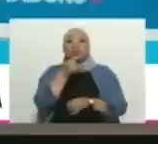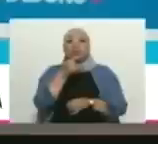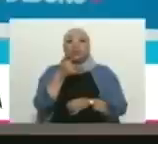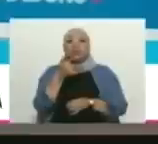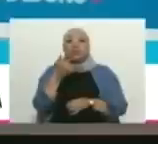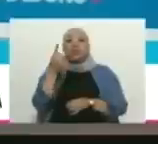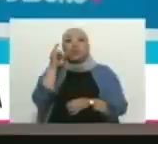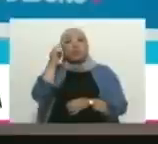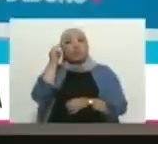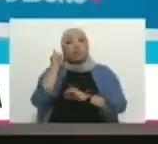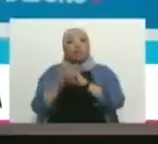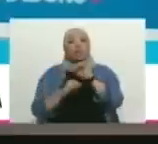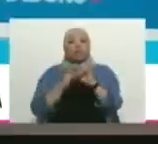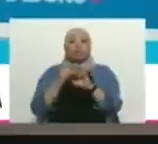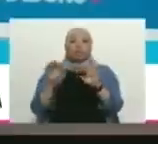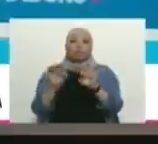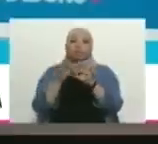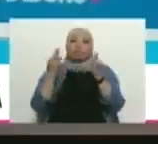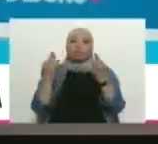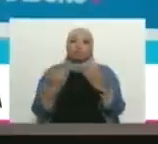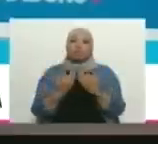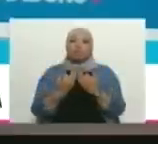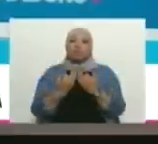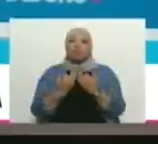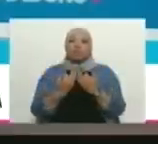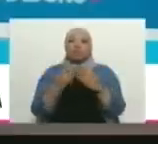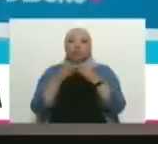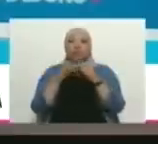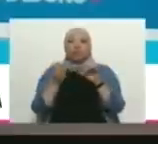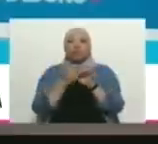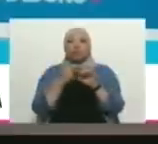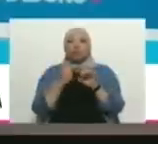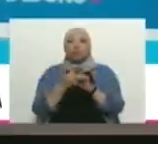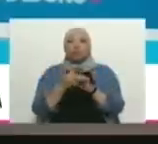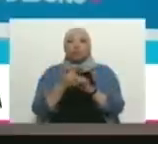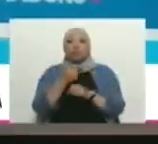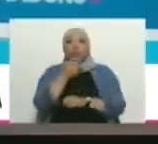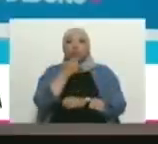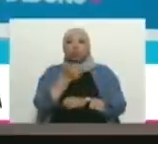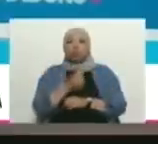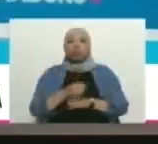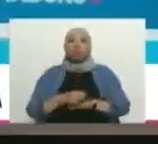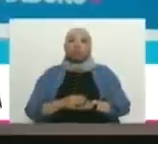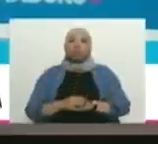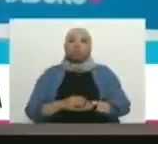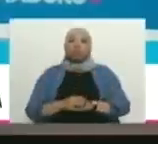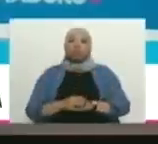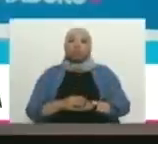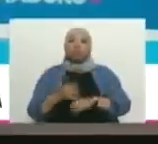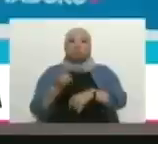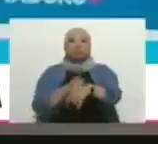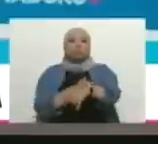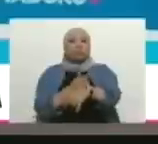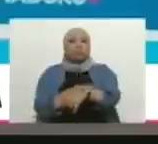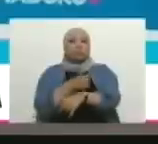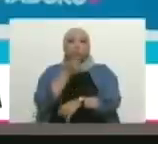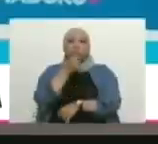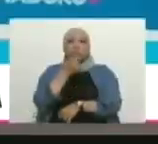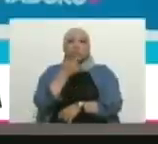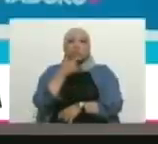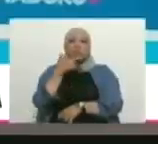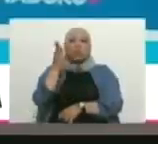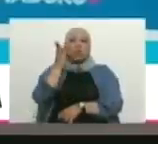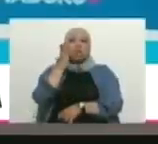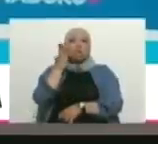Día Internacional de la Familia, teniendo todavía tan fresco el hermoso Día de las Madres que hemos